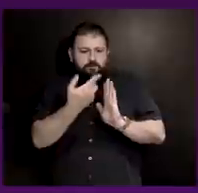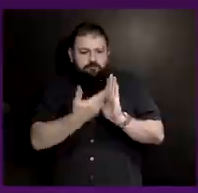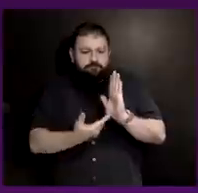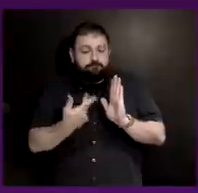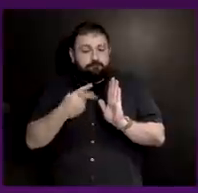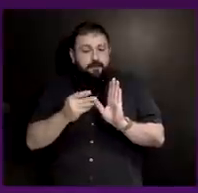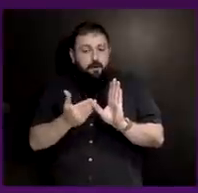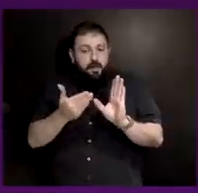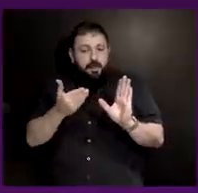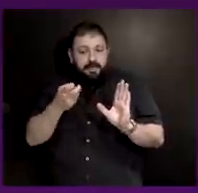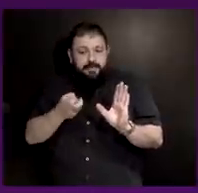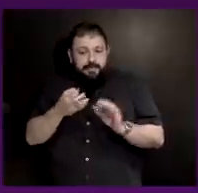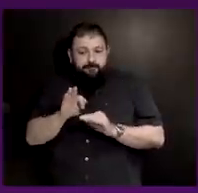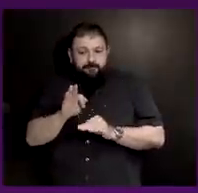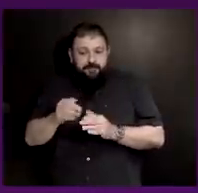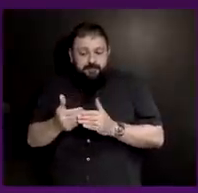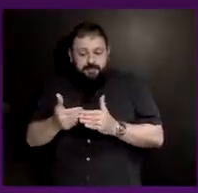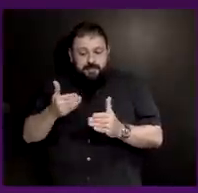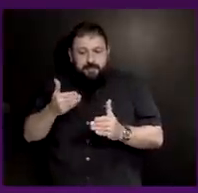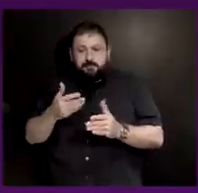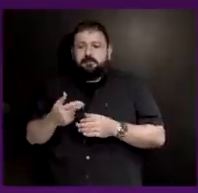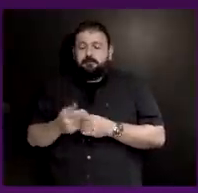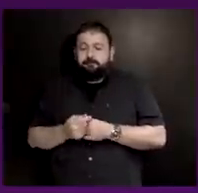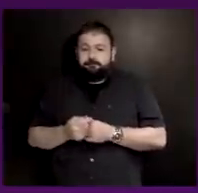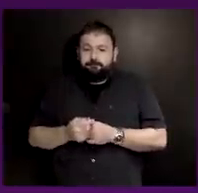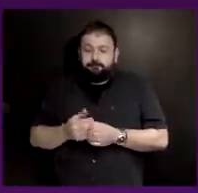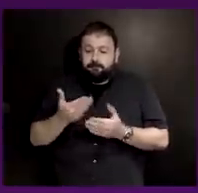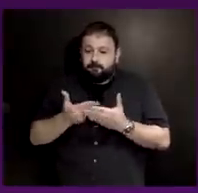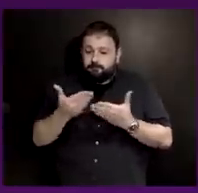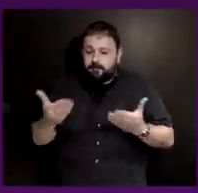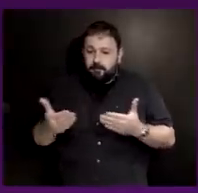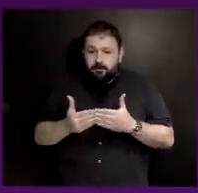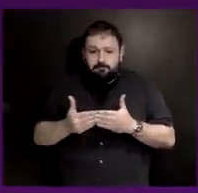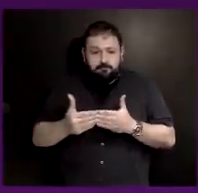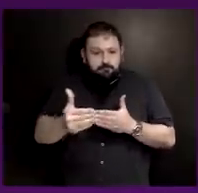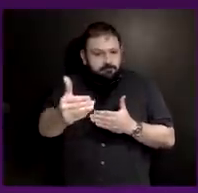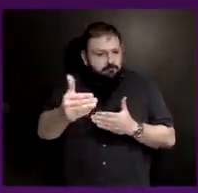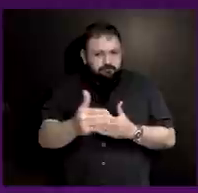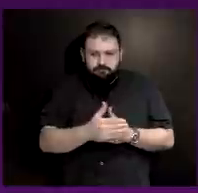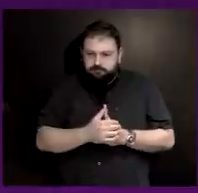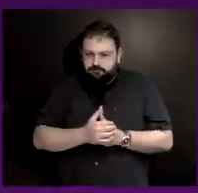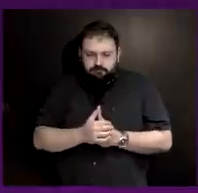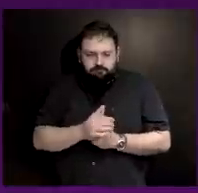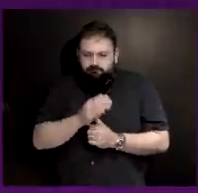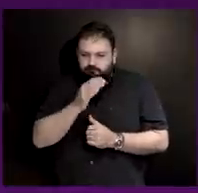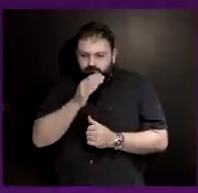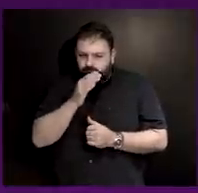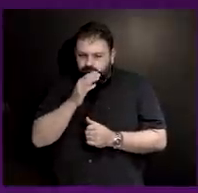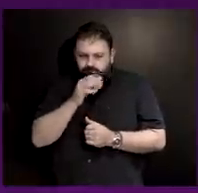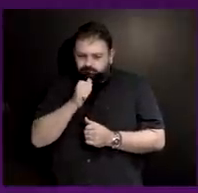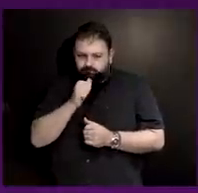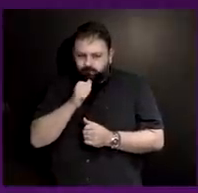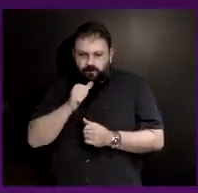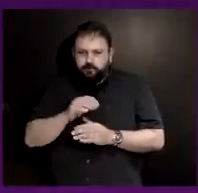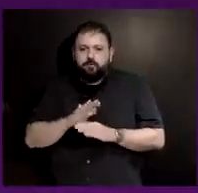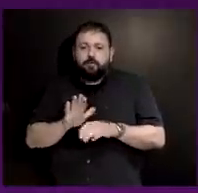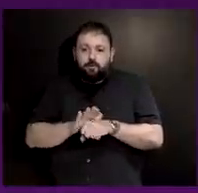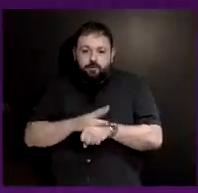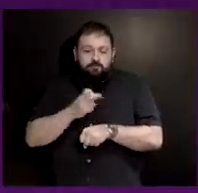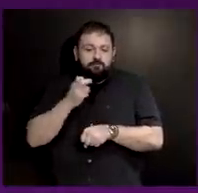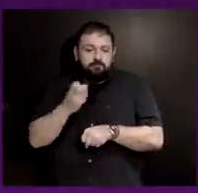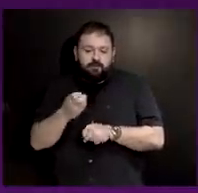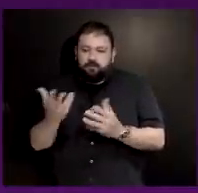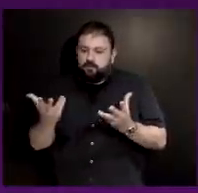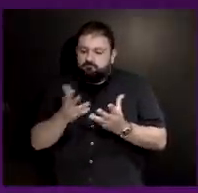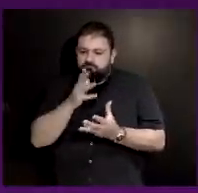Los que de ahora en adelante, lamento decirles que no simplemente no podemos. No podemos hacer